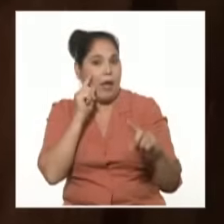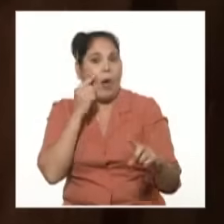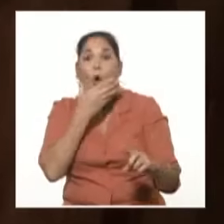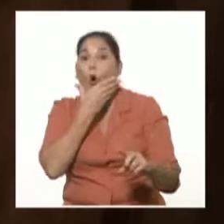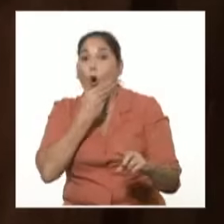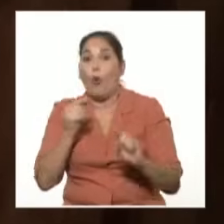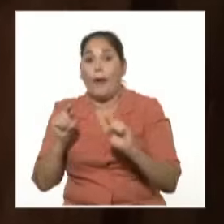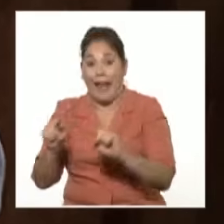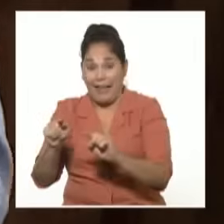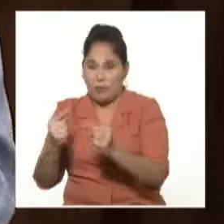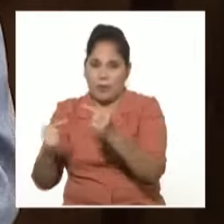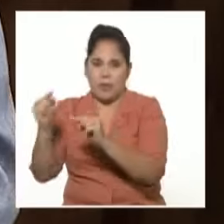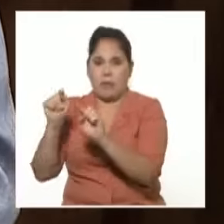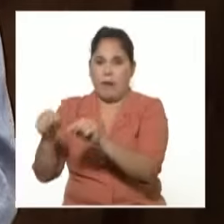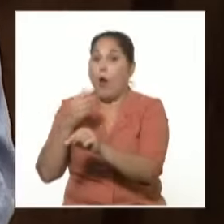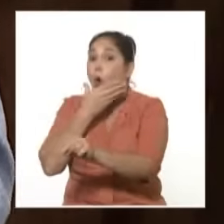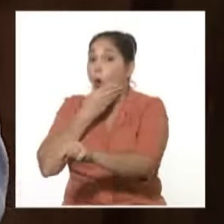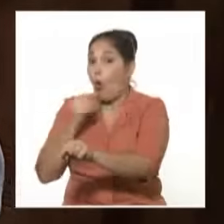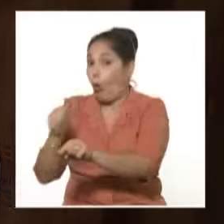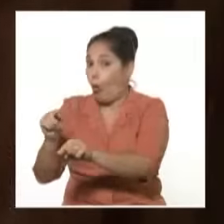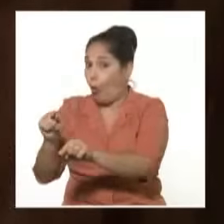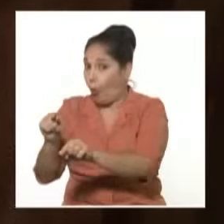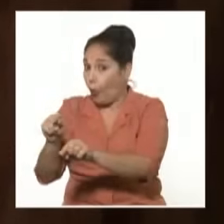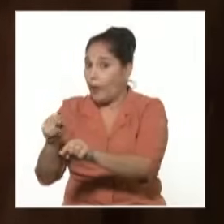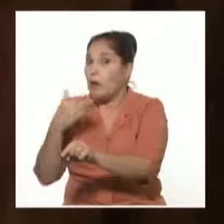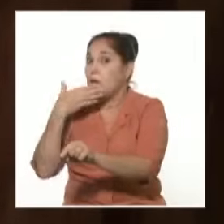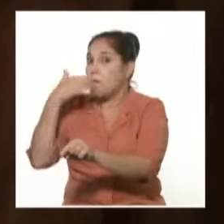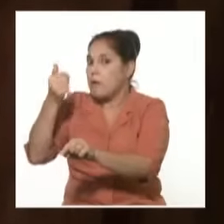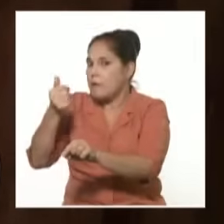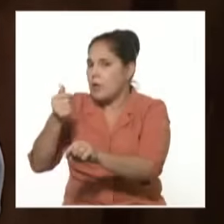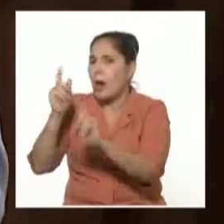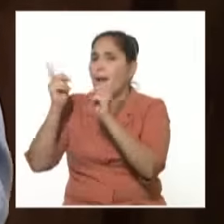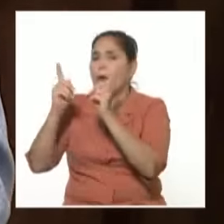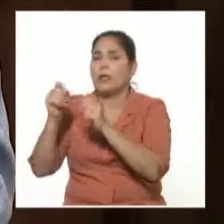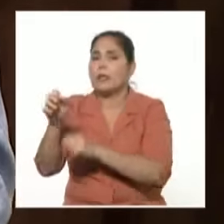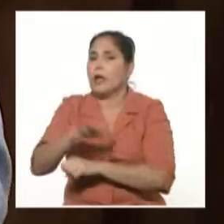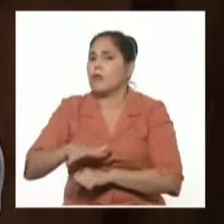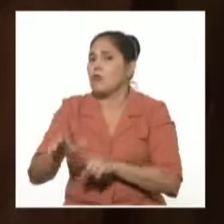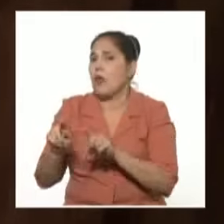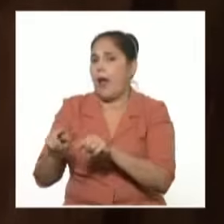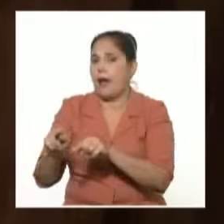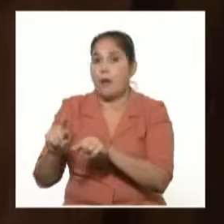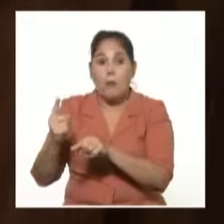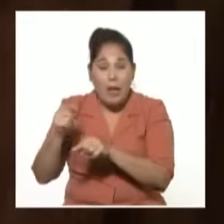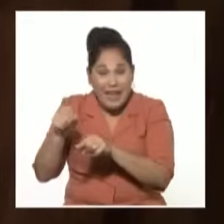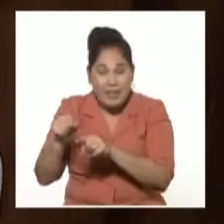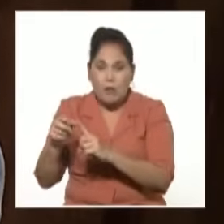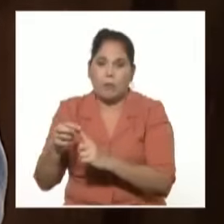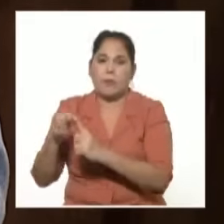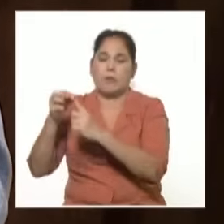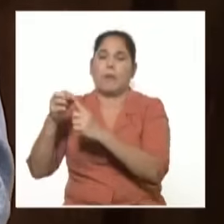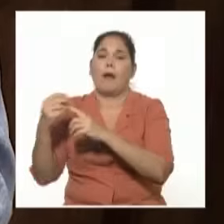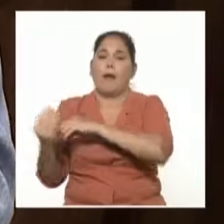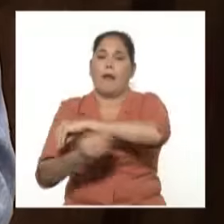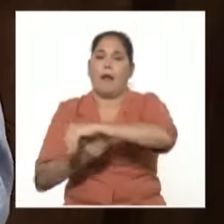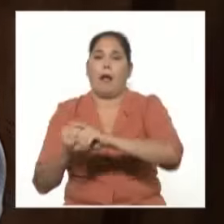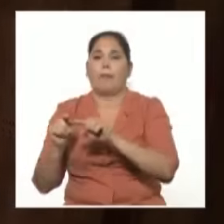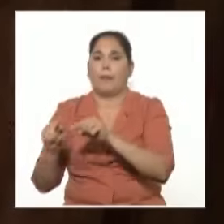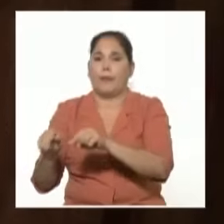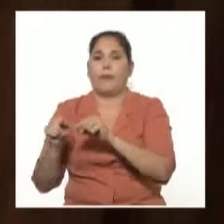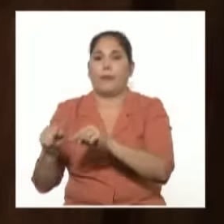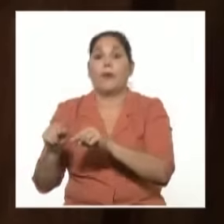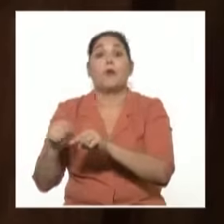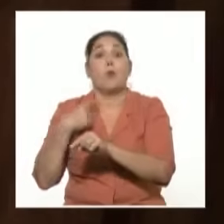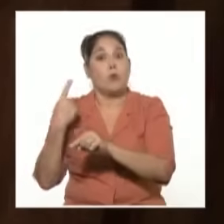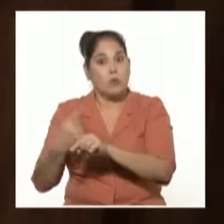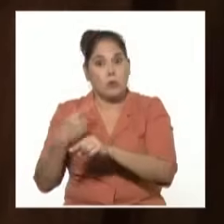cubana. La juventud cubana no es solo beneficiada con políticas sociales, es protagonista de la transformación. Por eso el